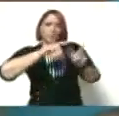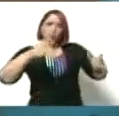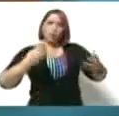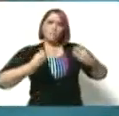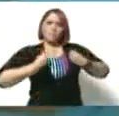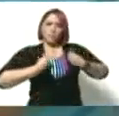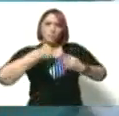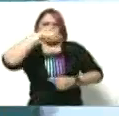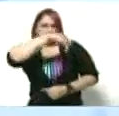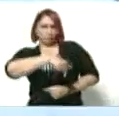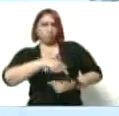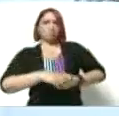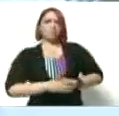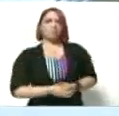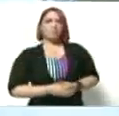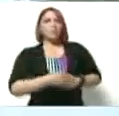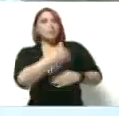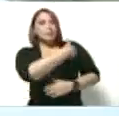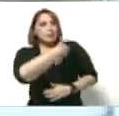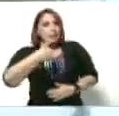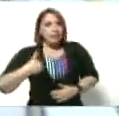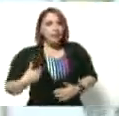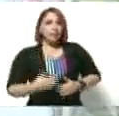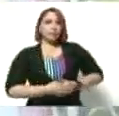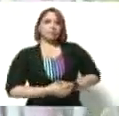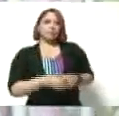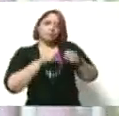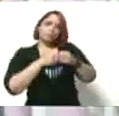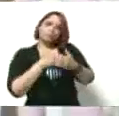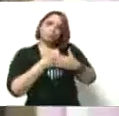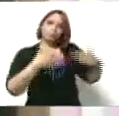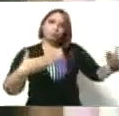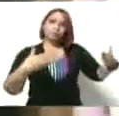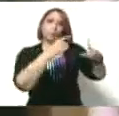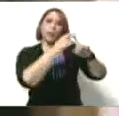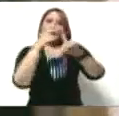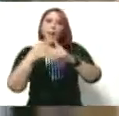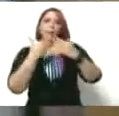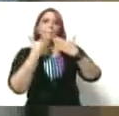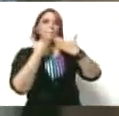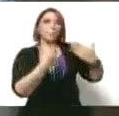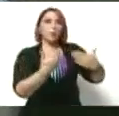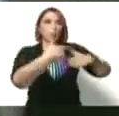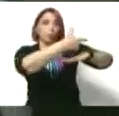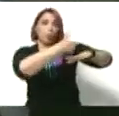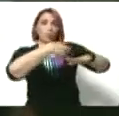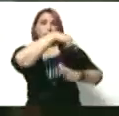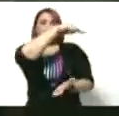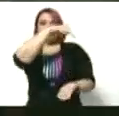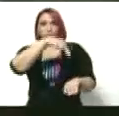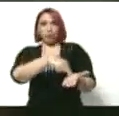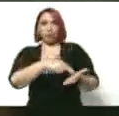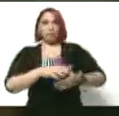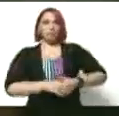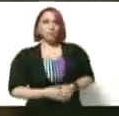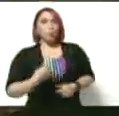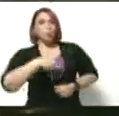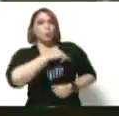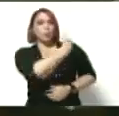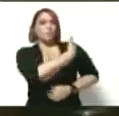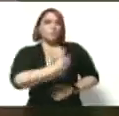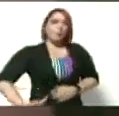organización rodríguez domínguez queremos que sean extensiva nuestras palabras de agradecimiento al gobierno nacional a nuestro presidente